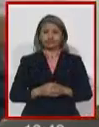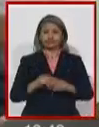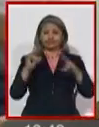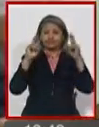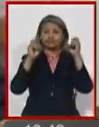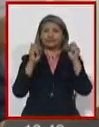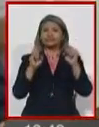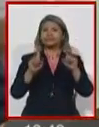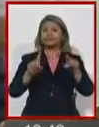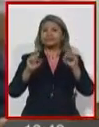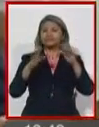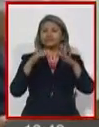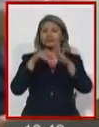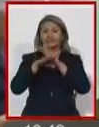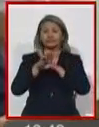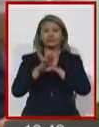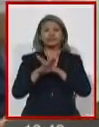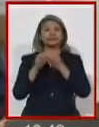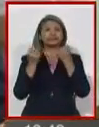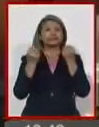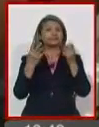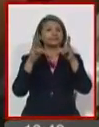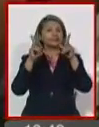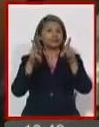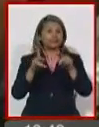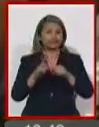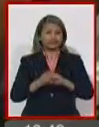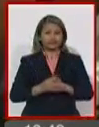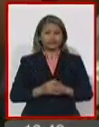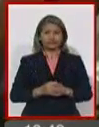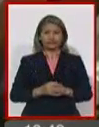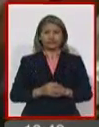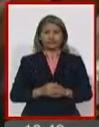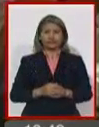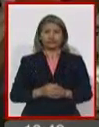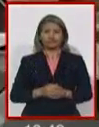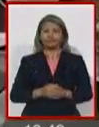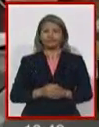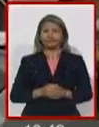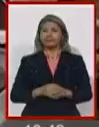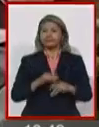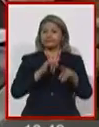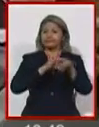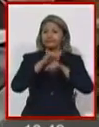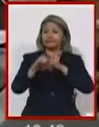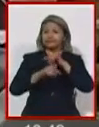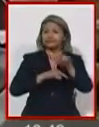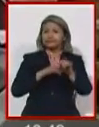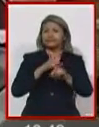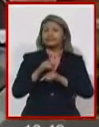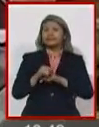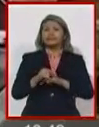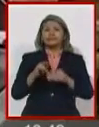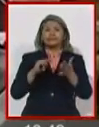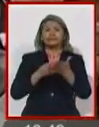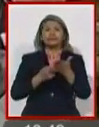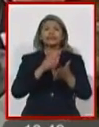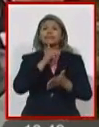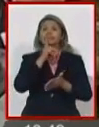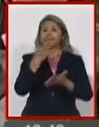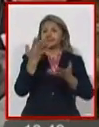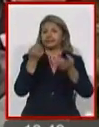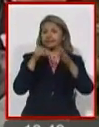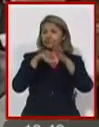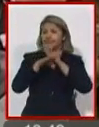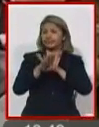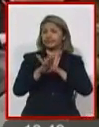en el tema de los exámenes de ingreso. Hay muchas personas, sé, que están extorsionando, que aseguran